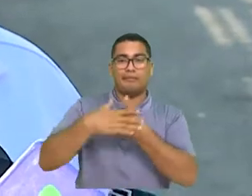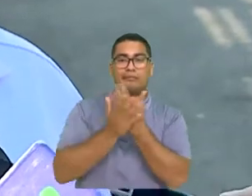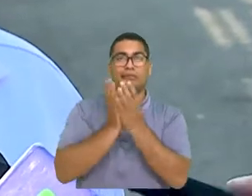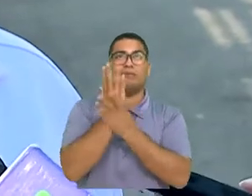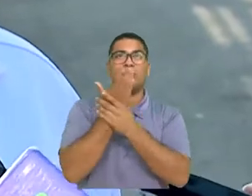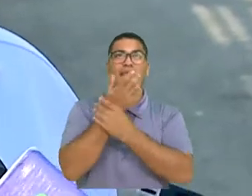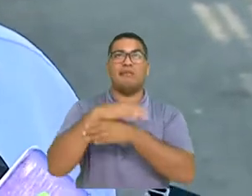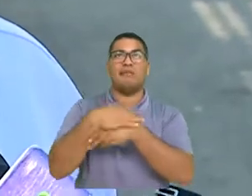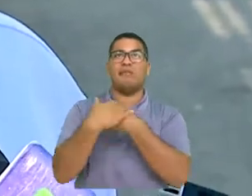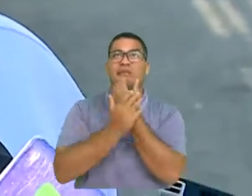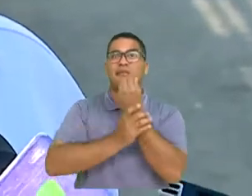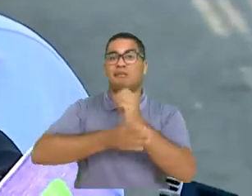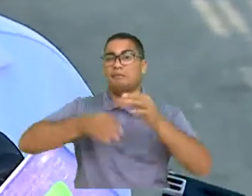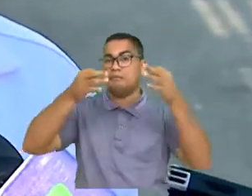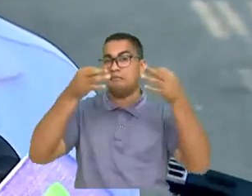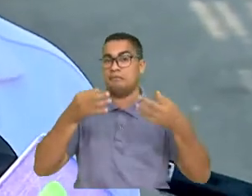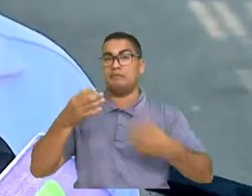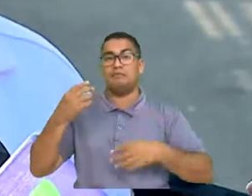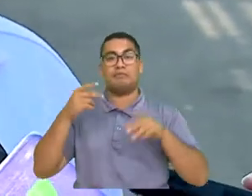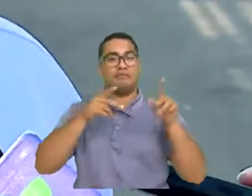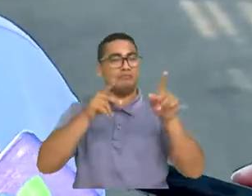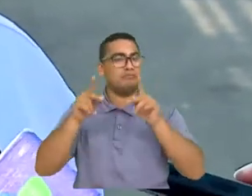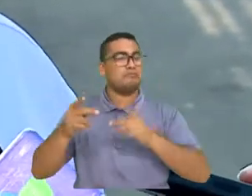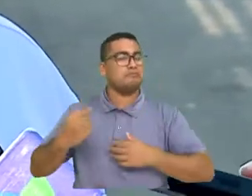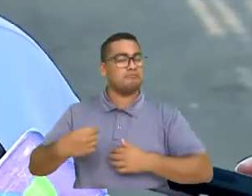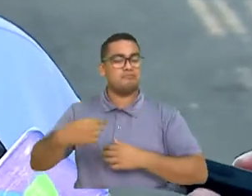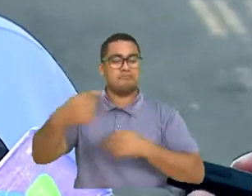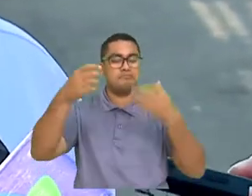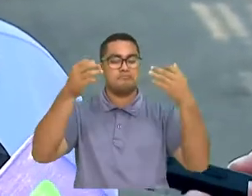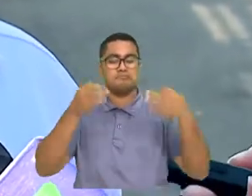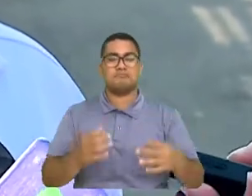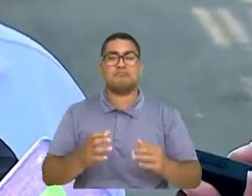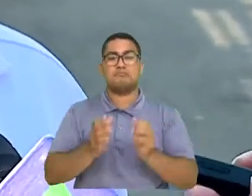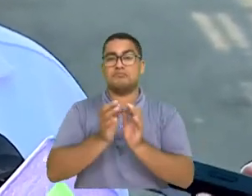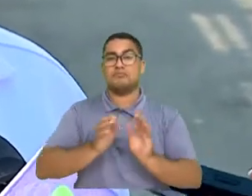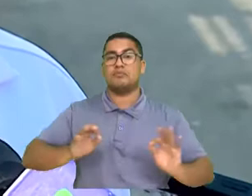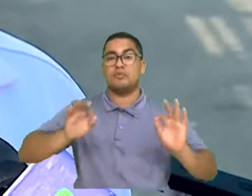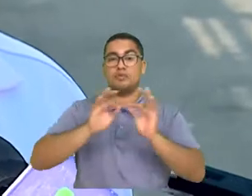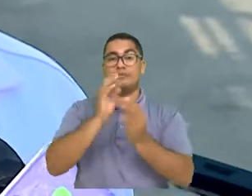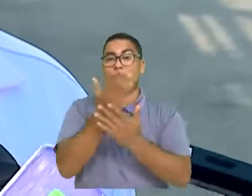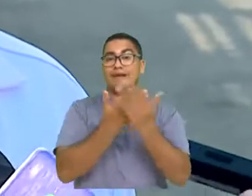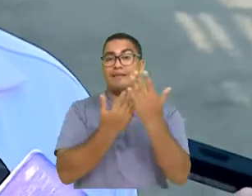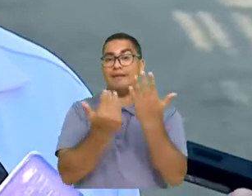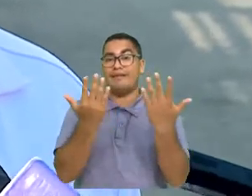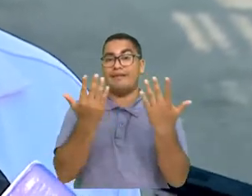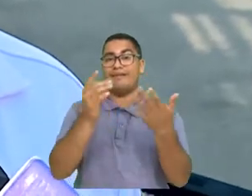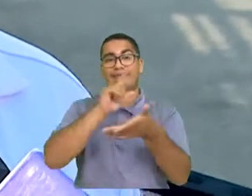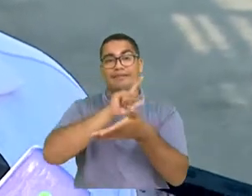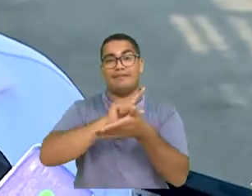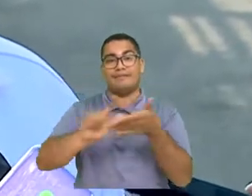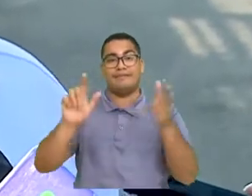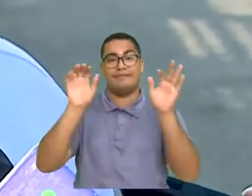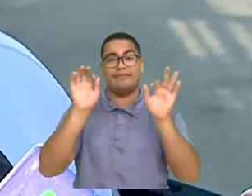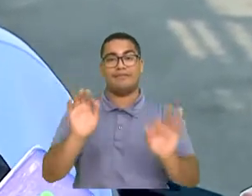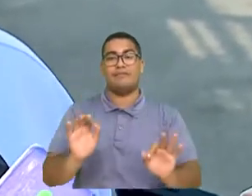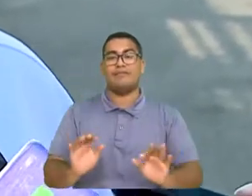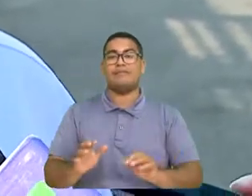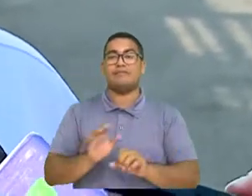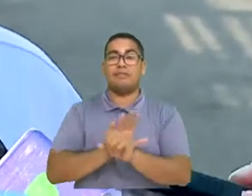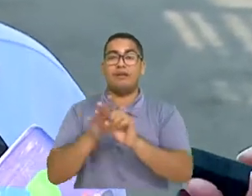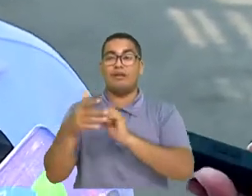nuestras actividades cotidianas, para prevenir, tener en nuestras manos este virus y poder eliminarlo a través del lavado de manos